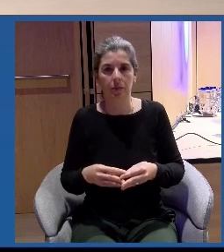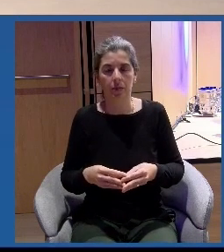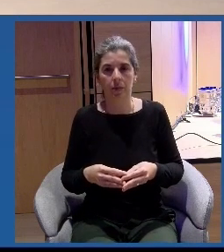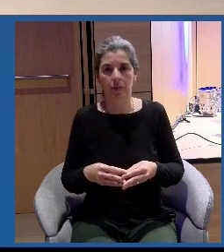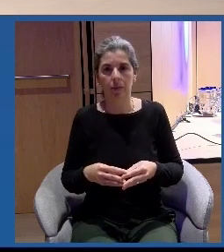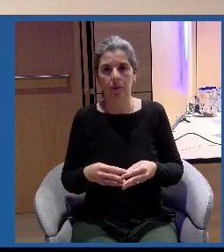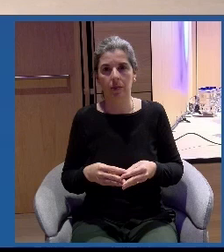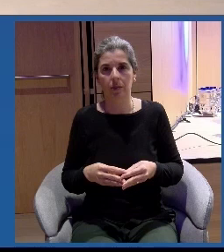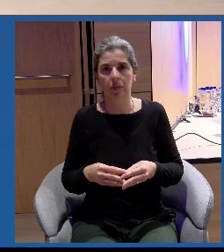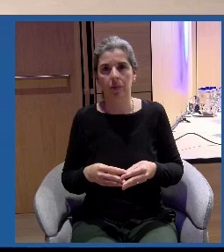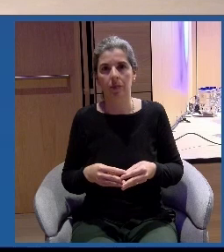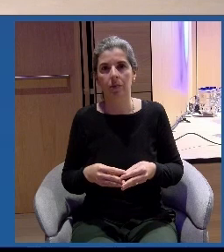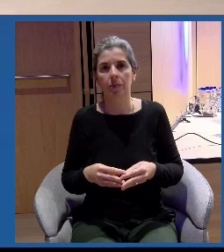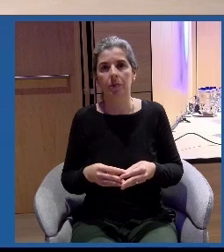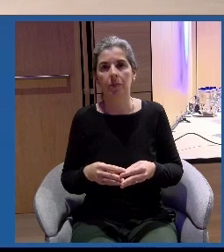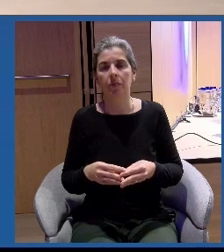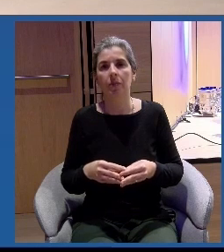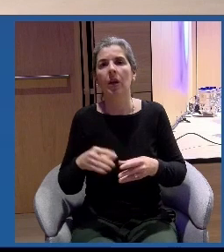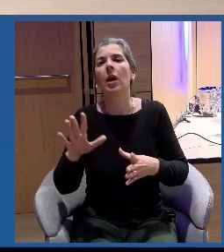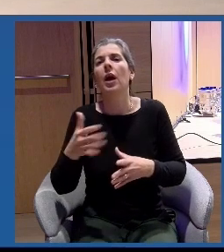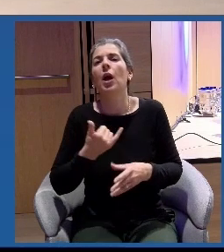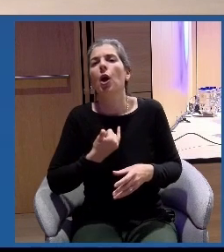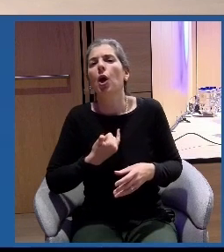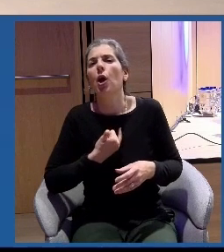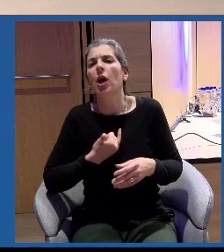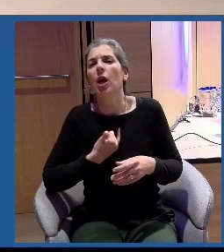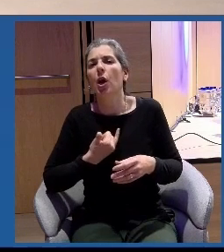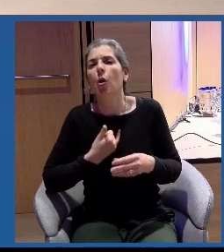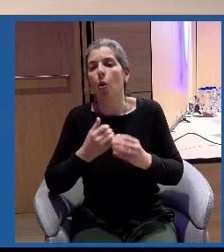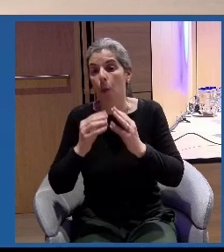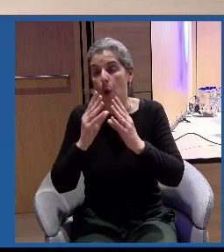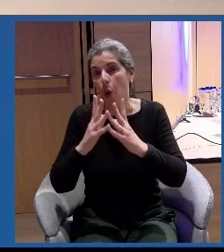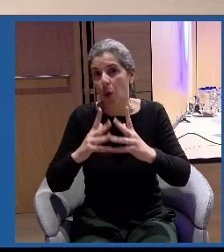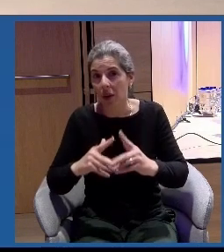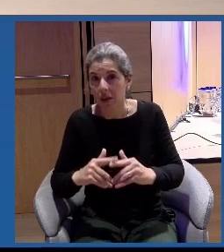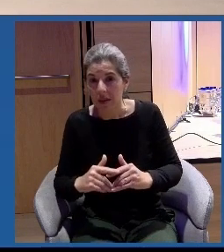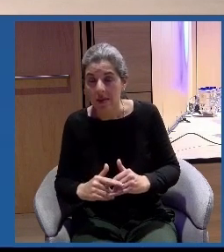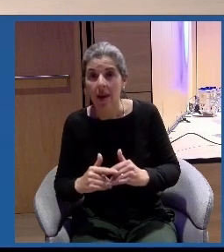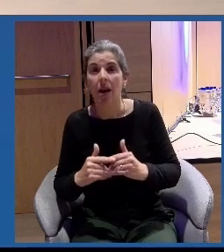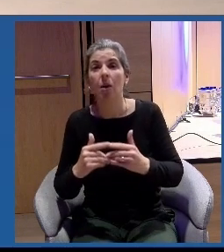¿Y cómo realimentamos una cosa con la otra? Y de nuevo, ¿por qué contarles esto en un evento de datos? Bueno,